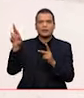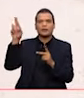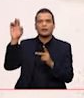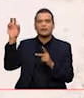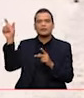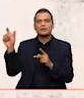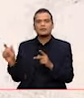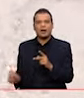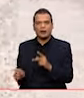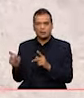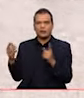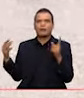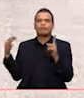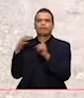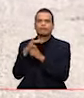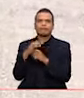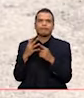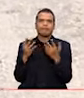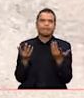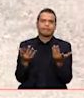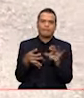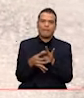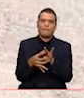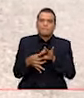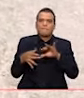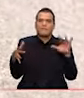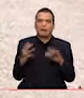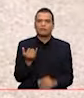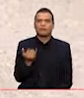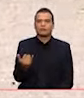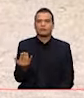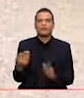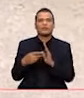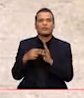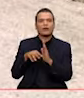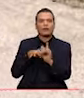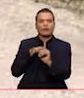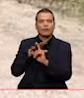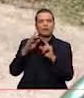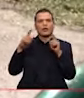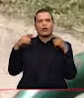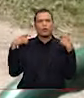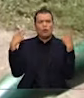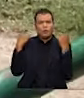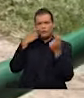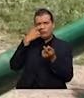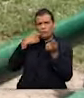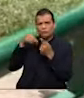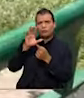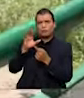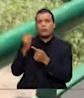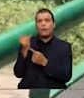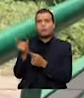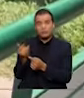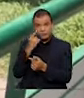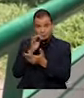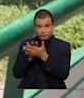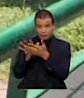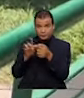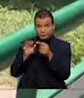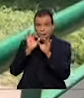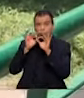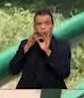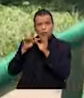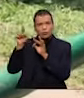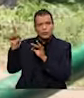justamente una afectación al turismo, al comercio. Solo en el departamento, en el municipio, de La Unión,